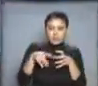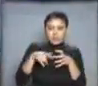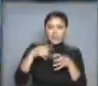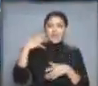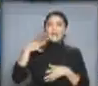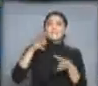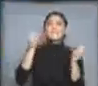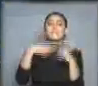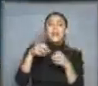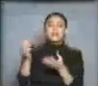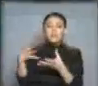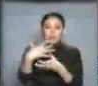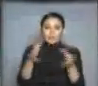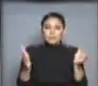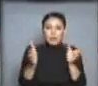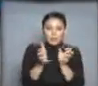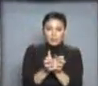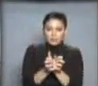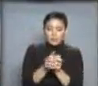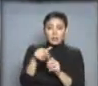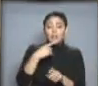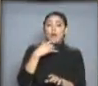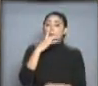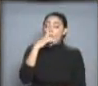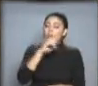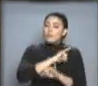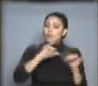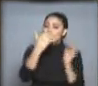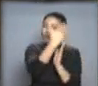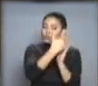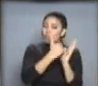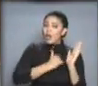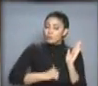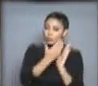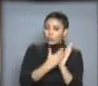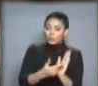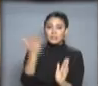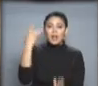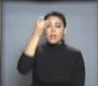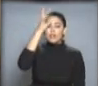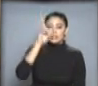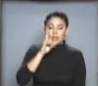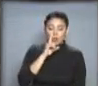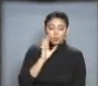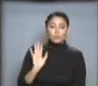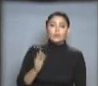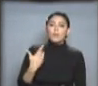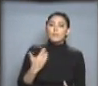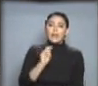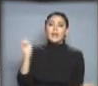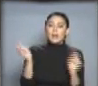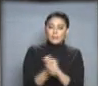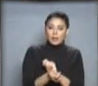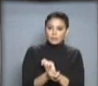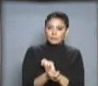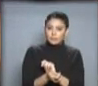recolección de residuos Esta última aseveración asentada en la autopsia realizada el 12 de junio podría ser revertida